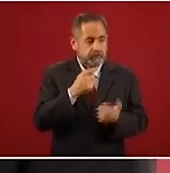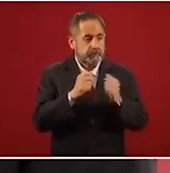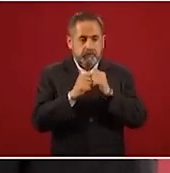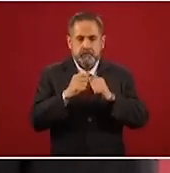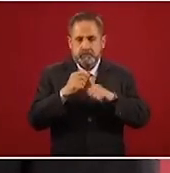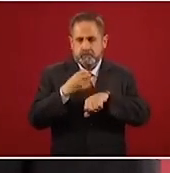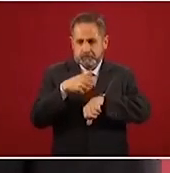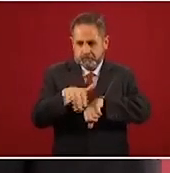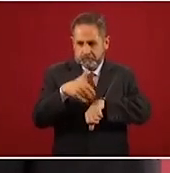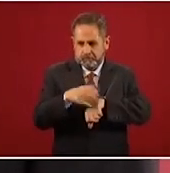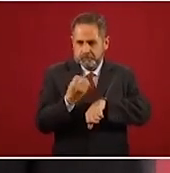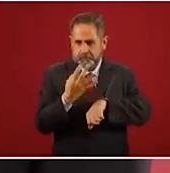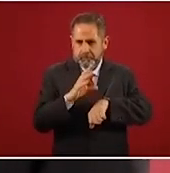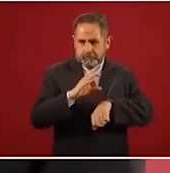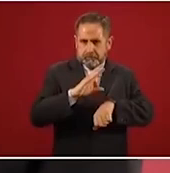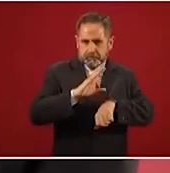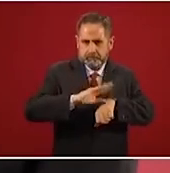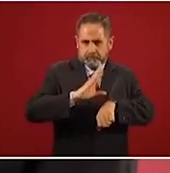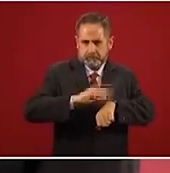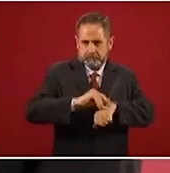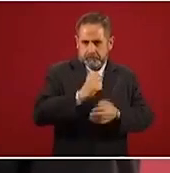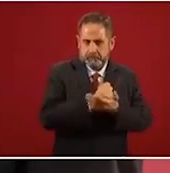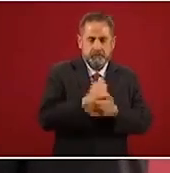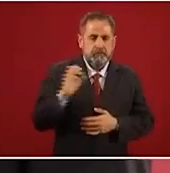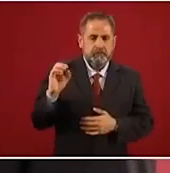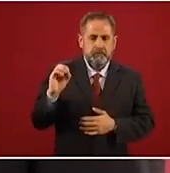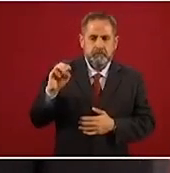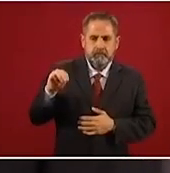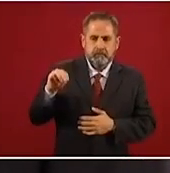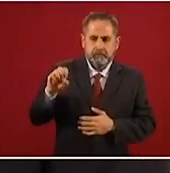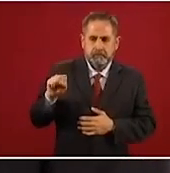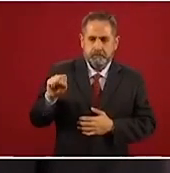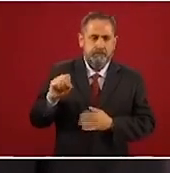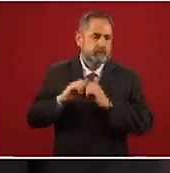autorizados por la Organización Mundial de la Salud,